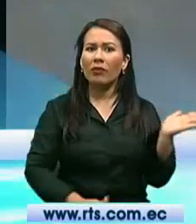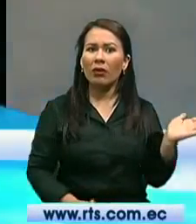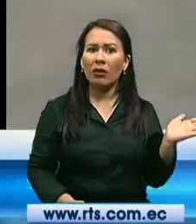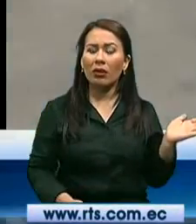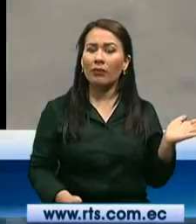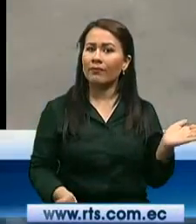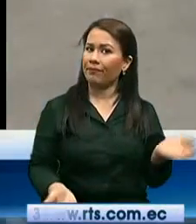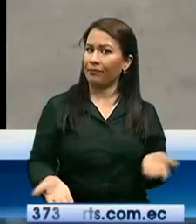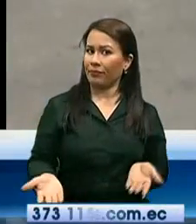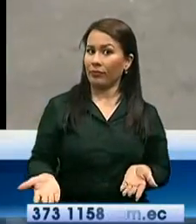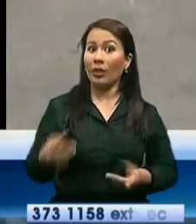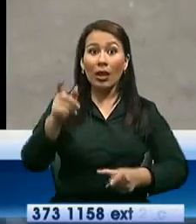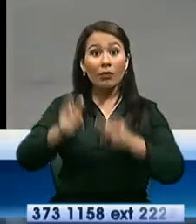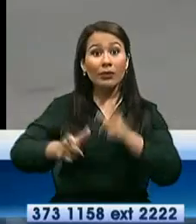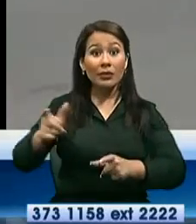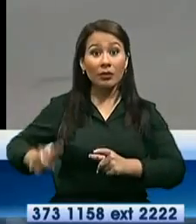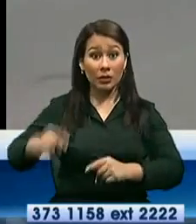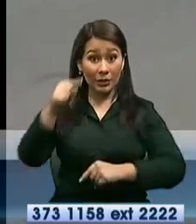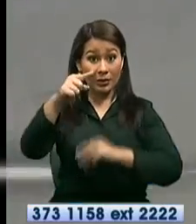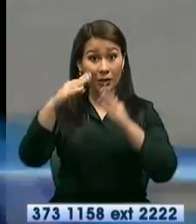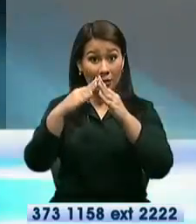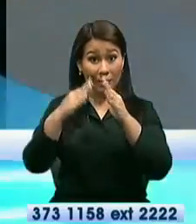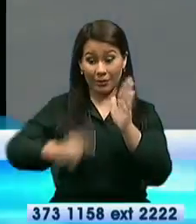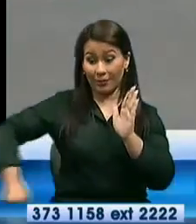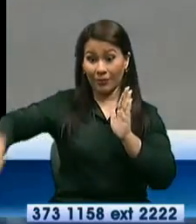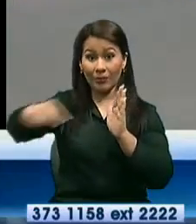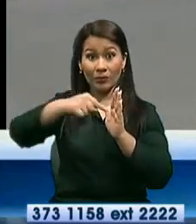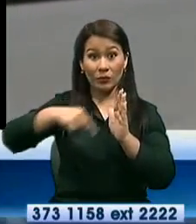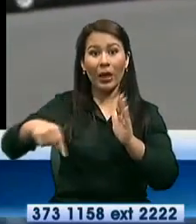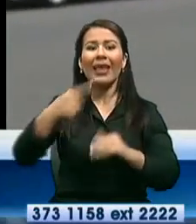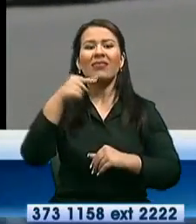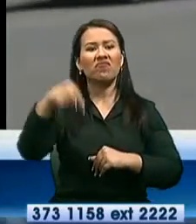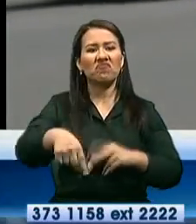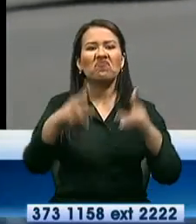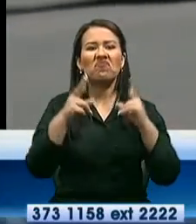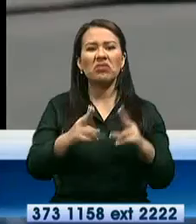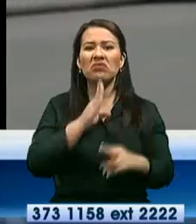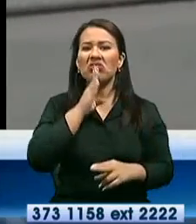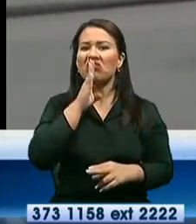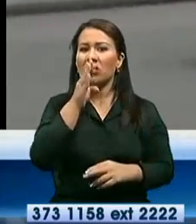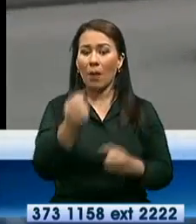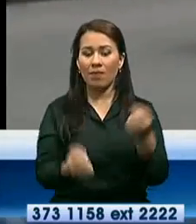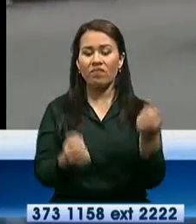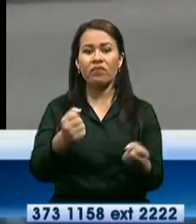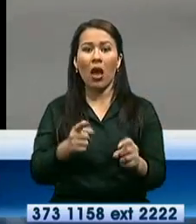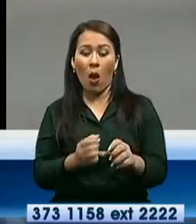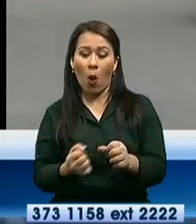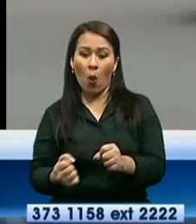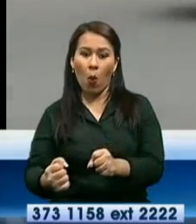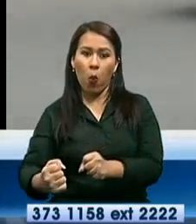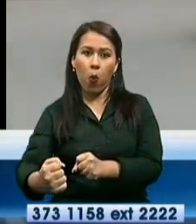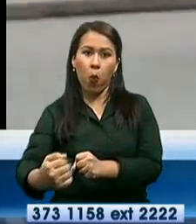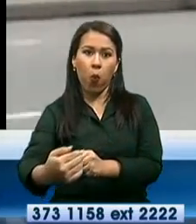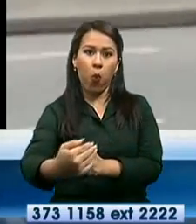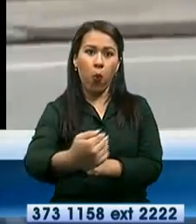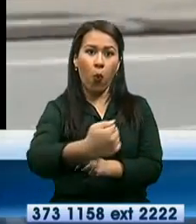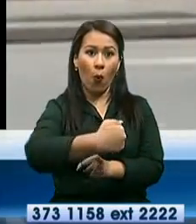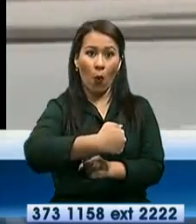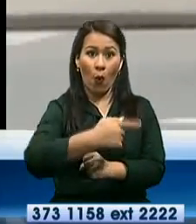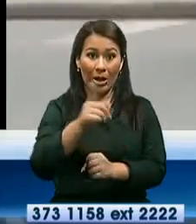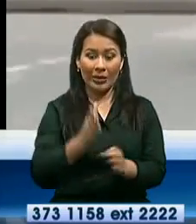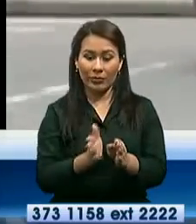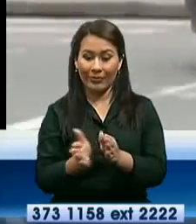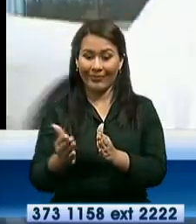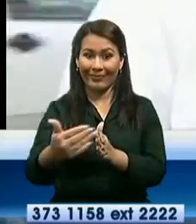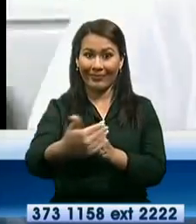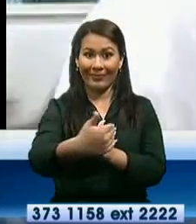Los moradores indican que los accidentes en el sector son constantes. Lo que dan vuelta los carros aquí en uno